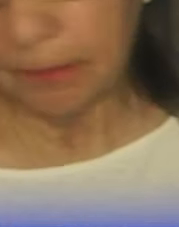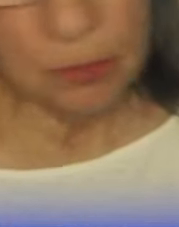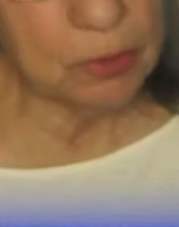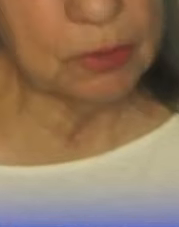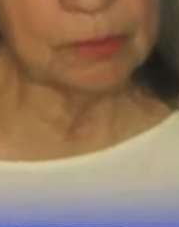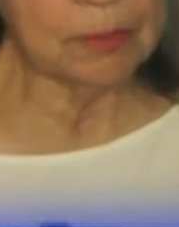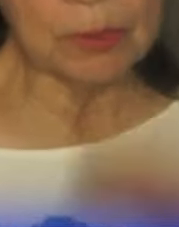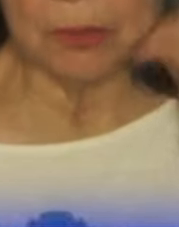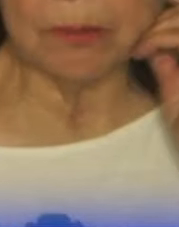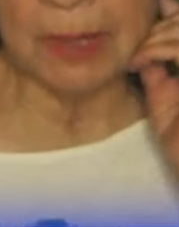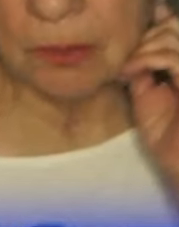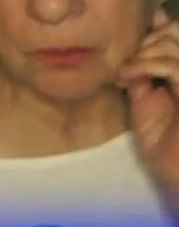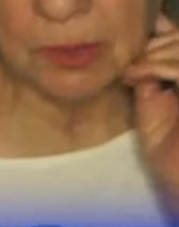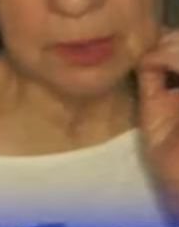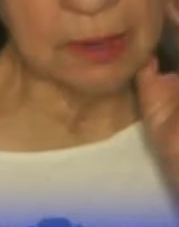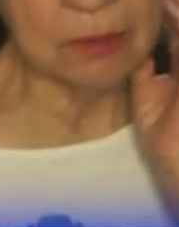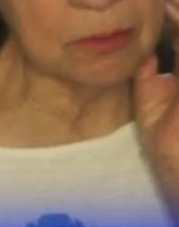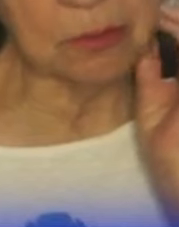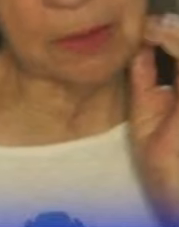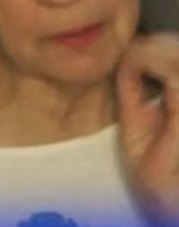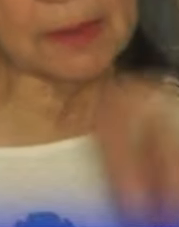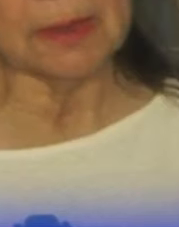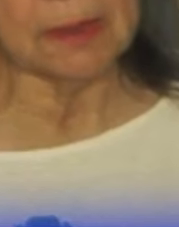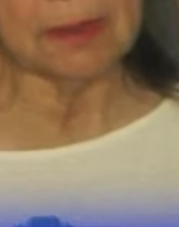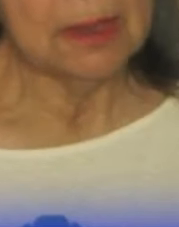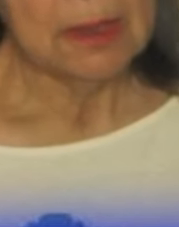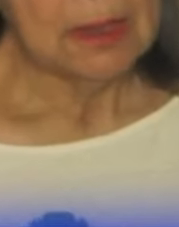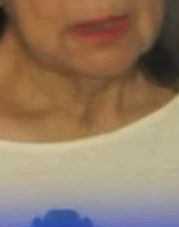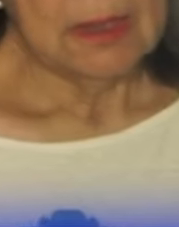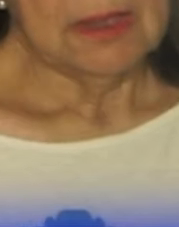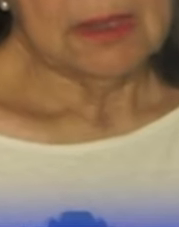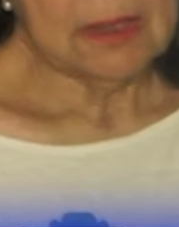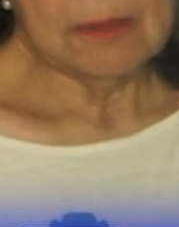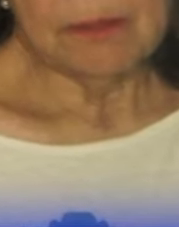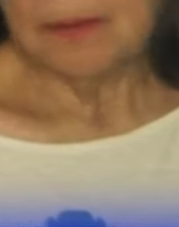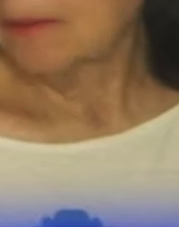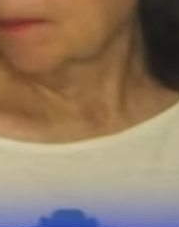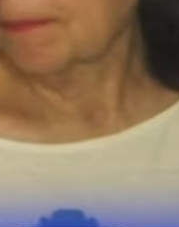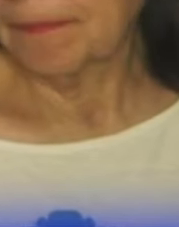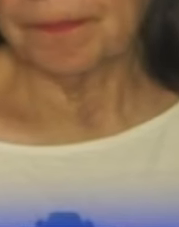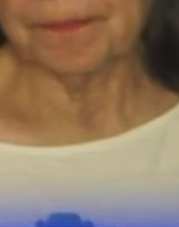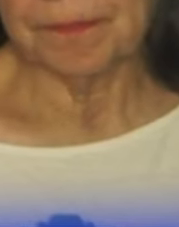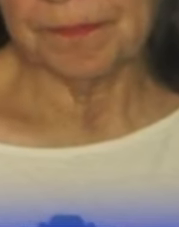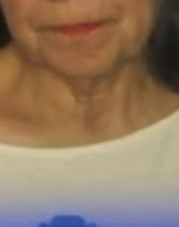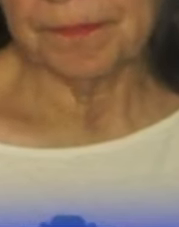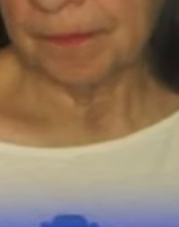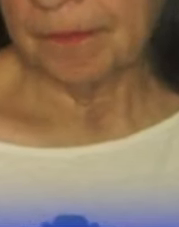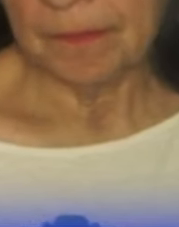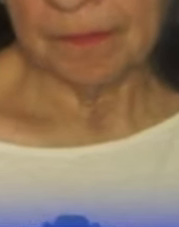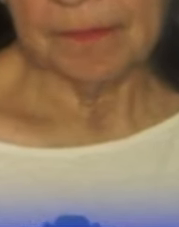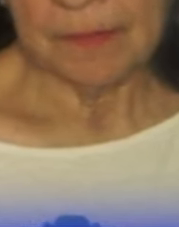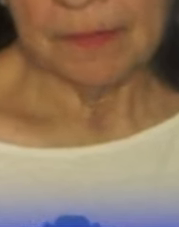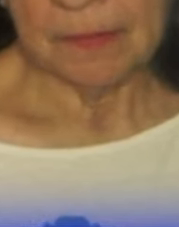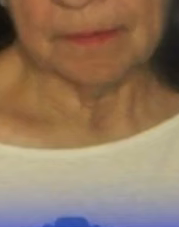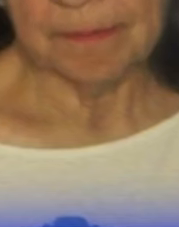magistral. Sí. Qué humano. Qué, la verdad que... Y ojalá nuestro país se